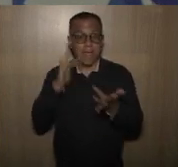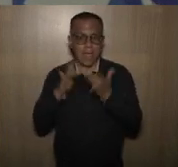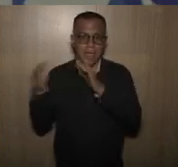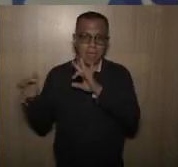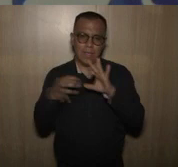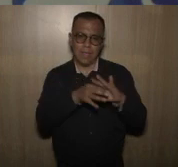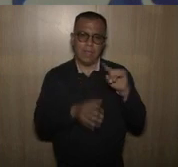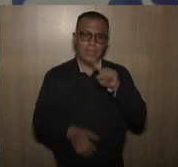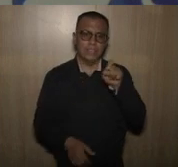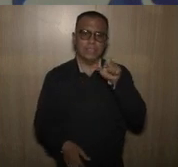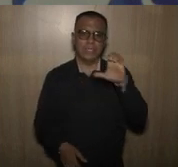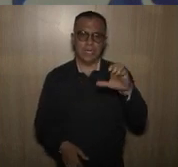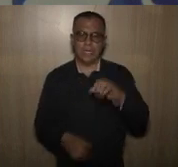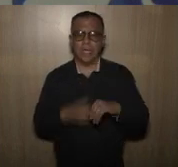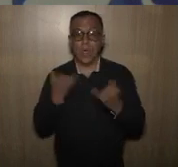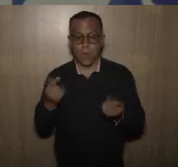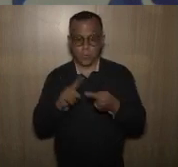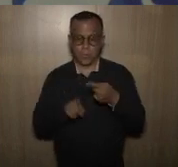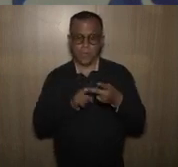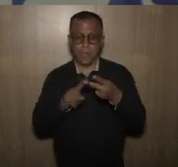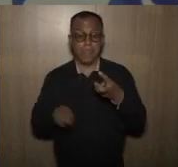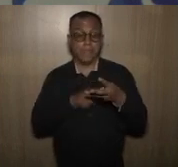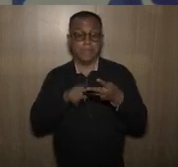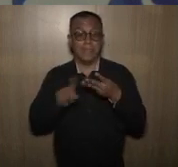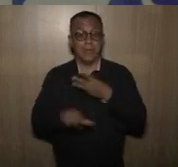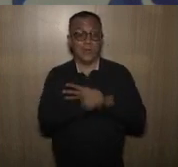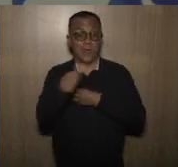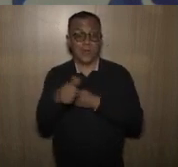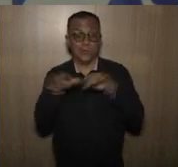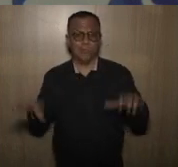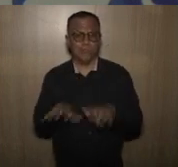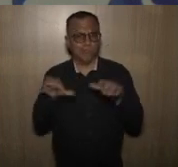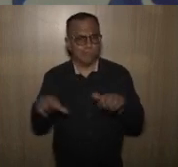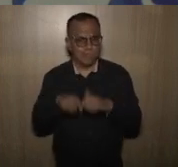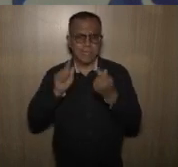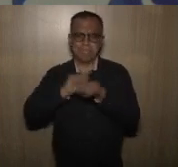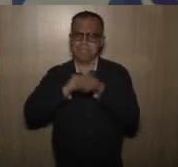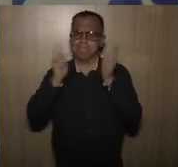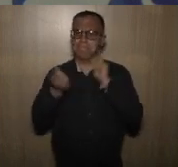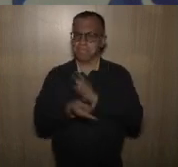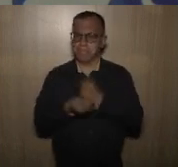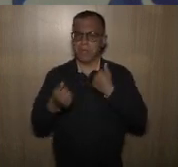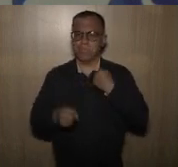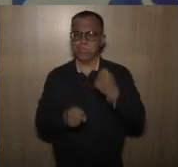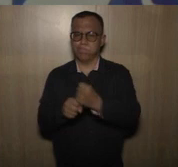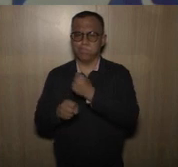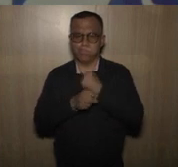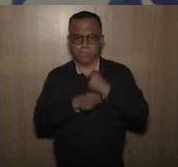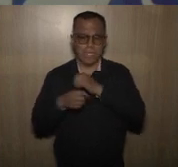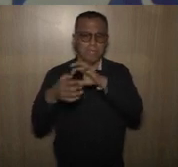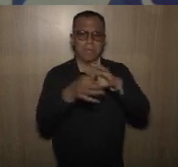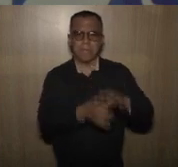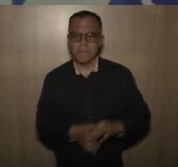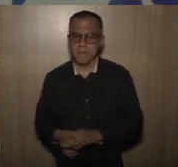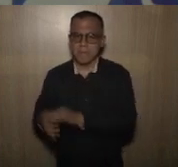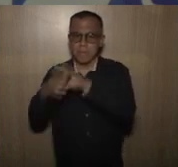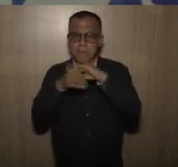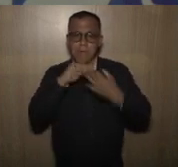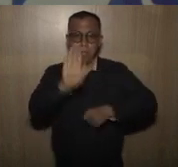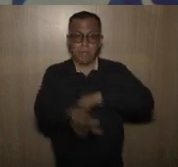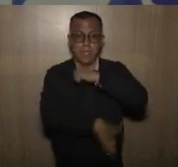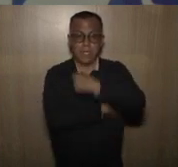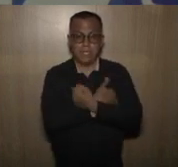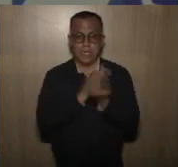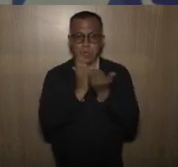ruta trazada. Por otro lado, las gestiones de cambio como desafíos que comprenden el trabajo mancomunado entre el Ministerio